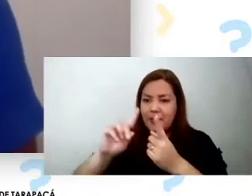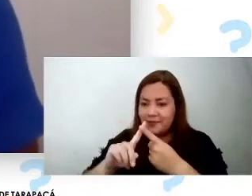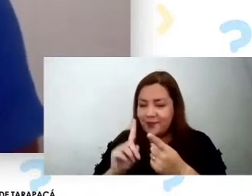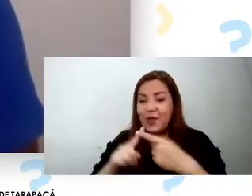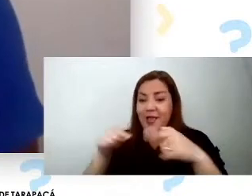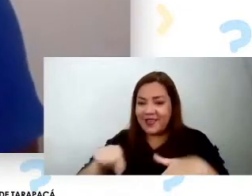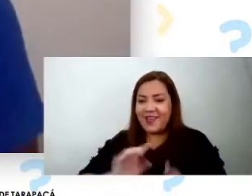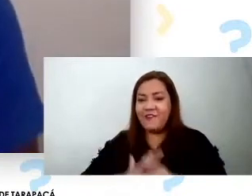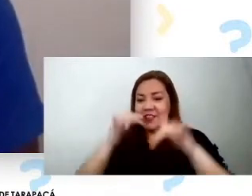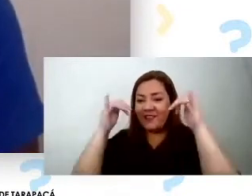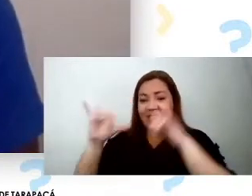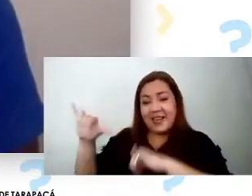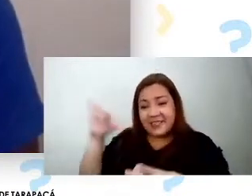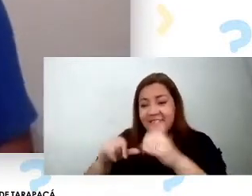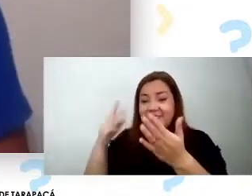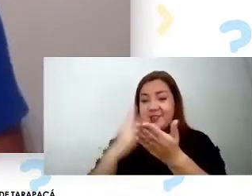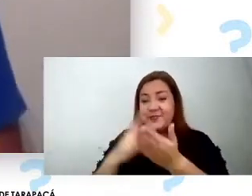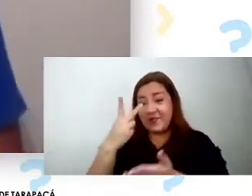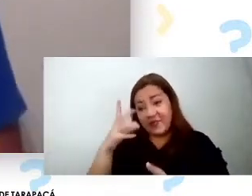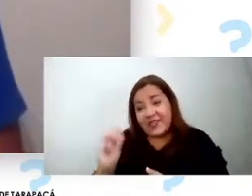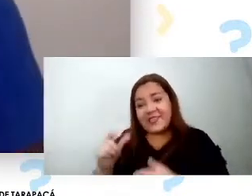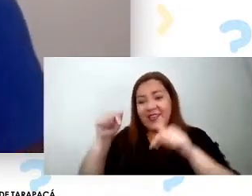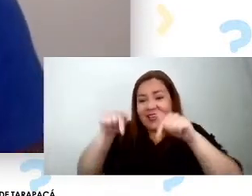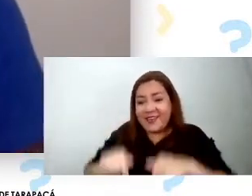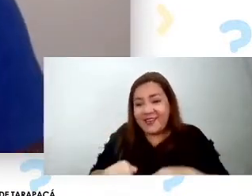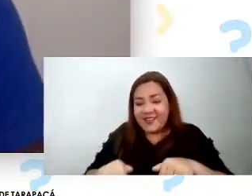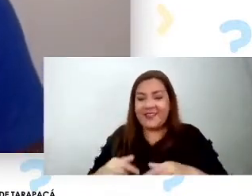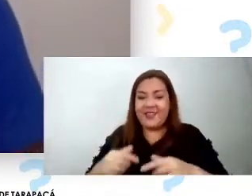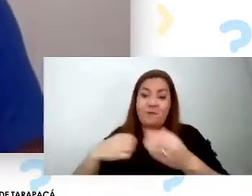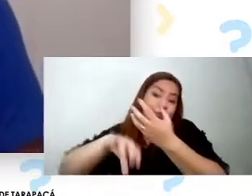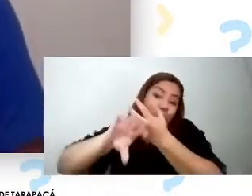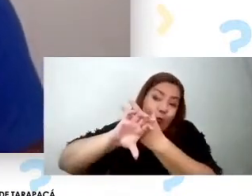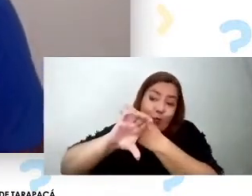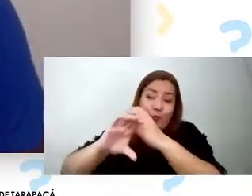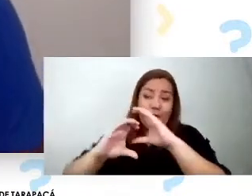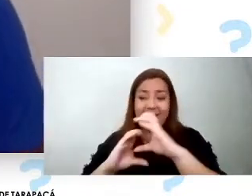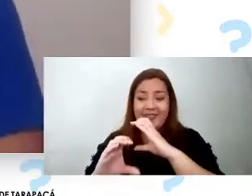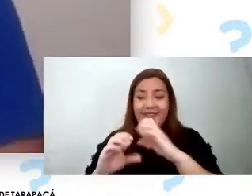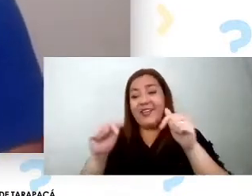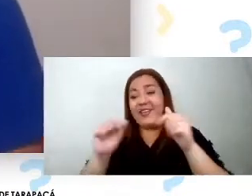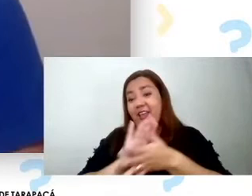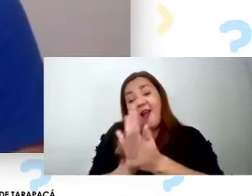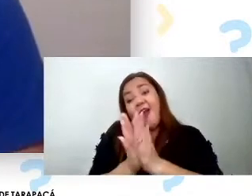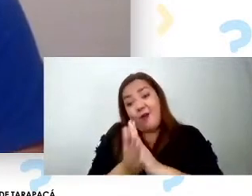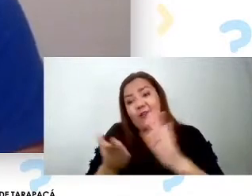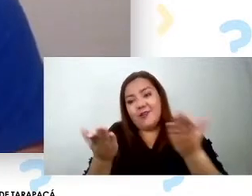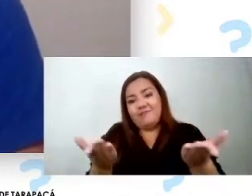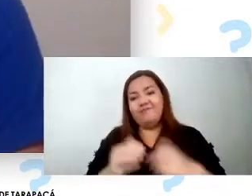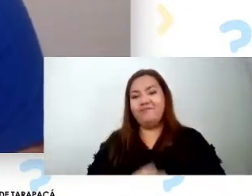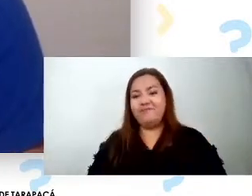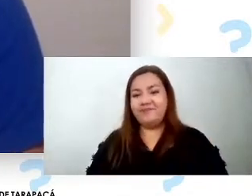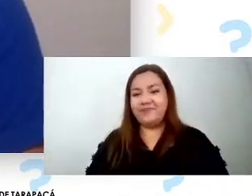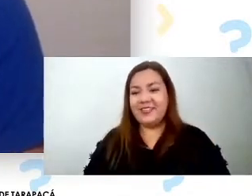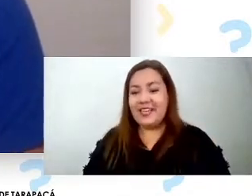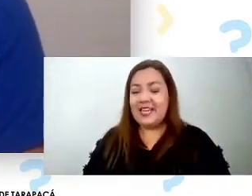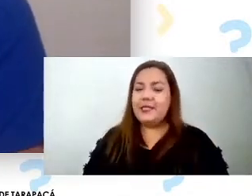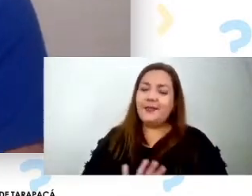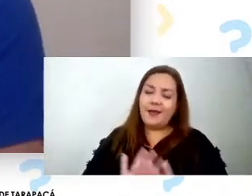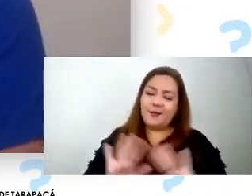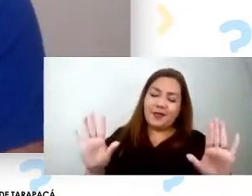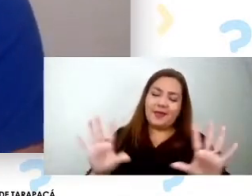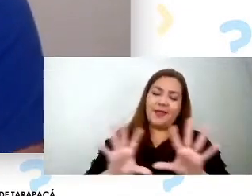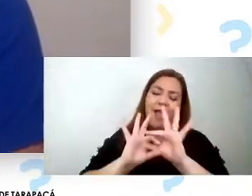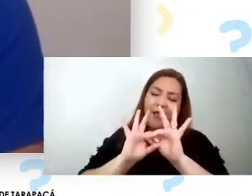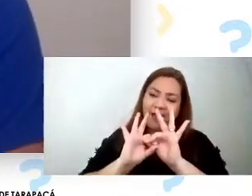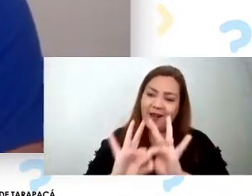Ciencia 2020, en este modo online en el cual estamos en este año. Así que nada más que agradecerle